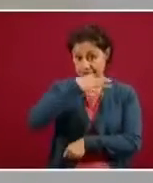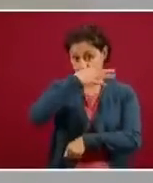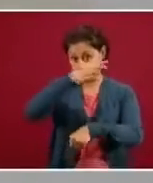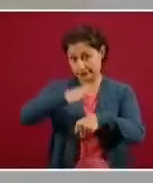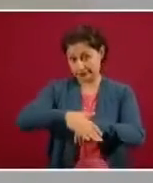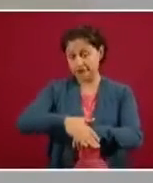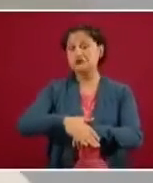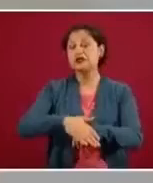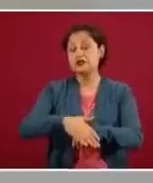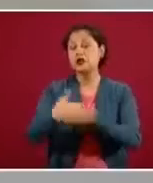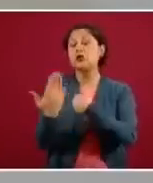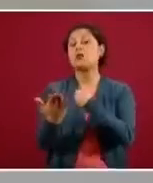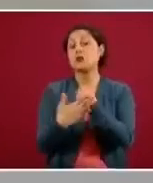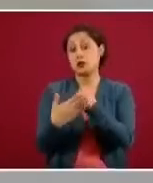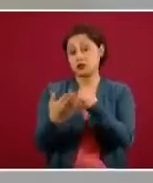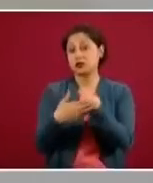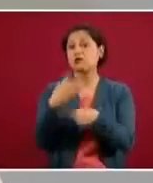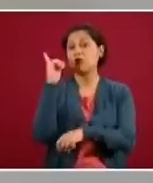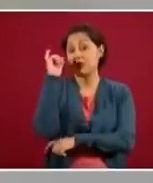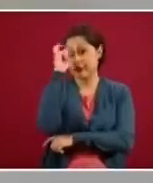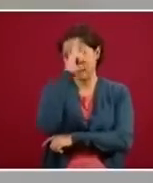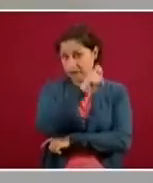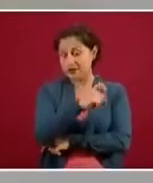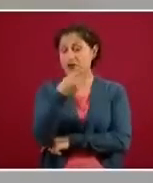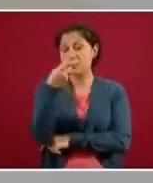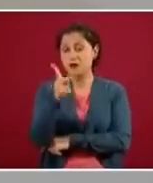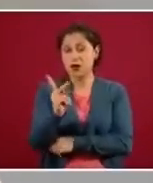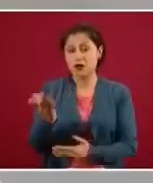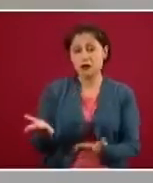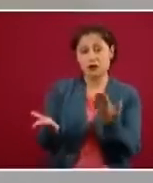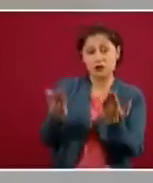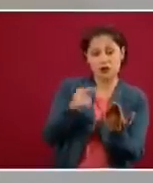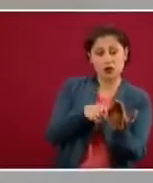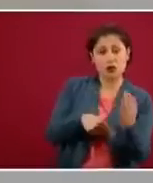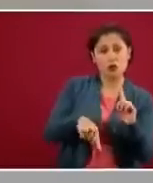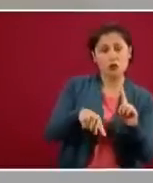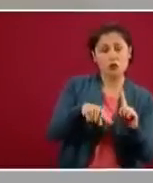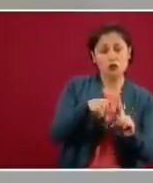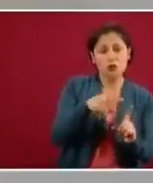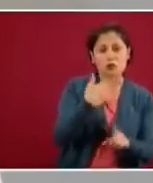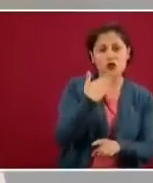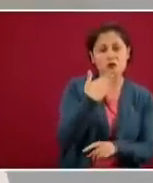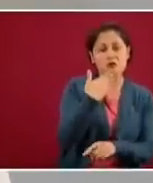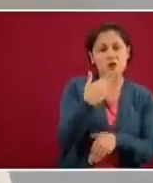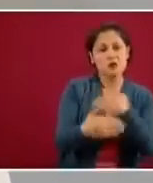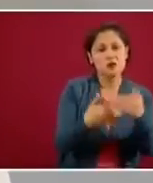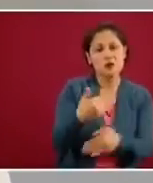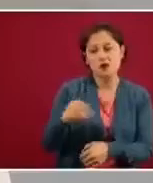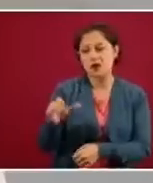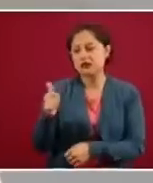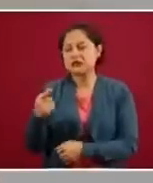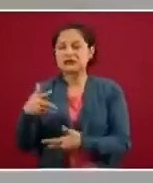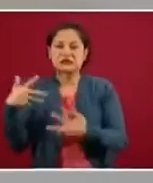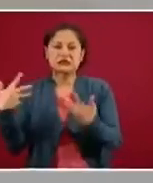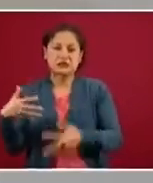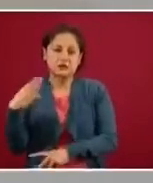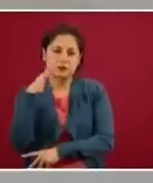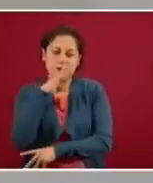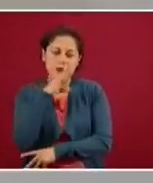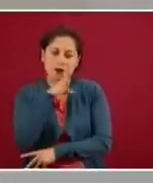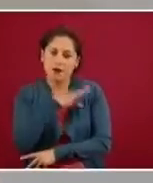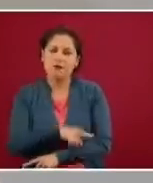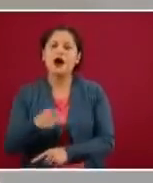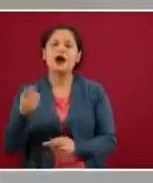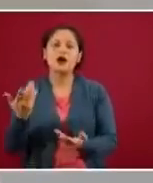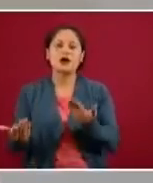Ambas cosas se deben conocer con la misma claridad y la misma oportunidad. Y aprovecho para recordar lo que he dicho casi